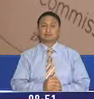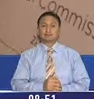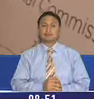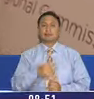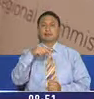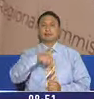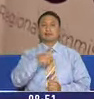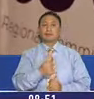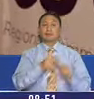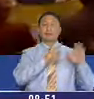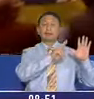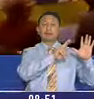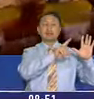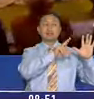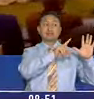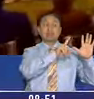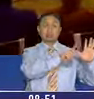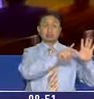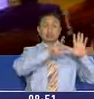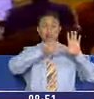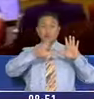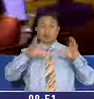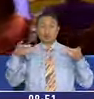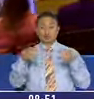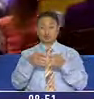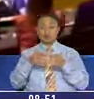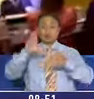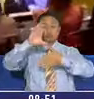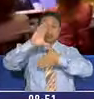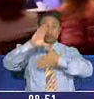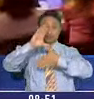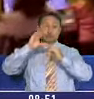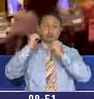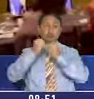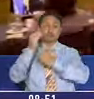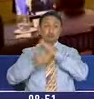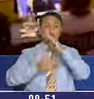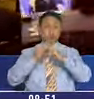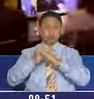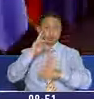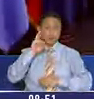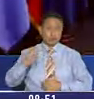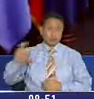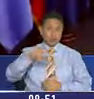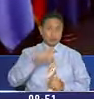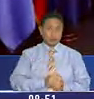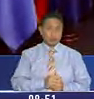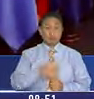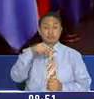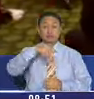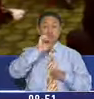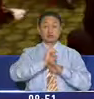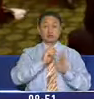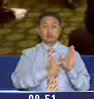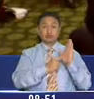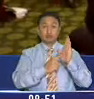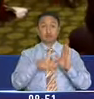que la edición 68 de la Comisión Regional de las Américas de la Organización Mundial del Turismo, desarrollada en el país,